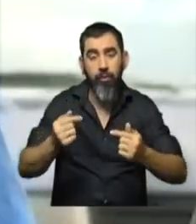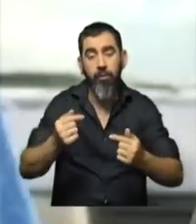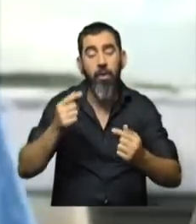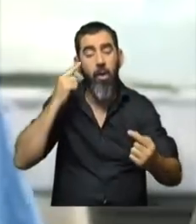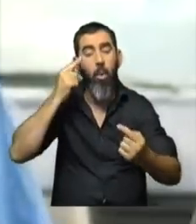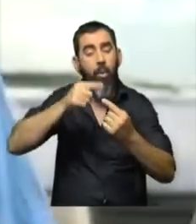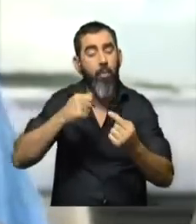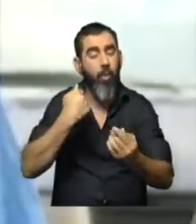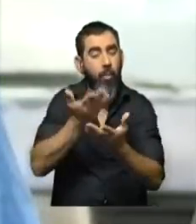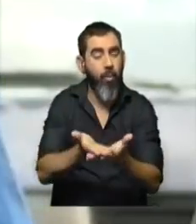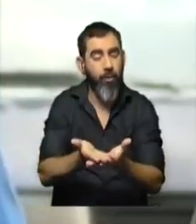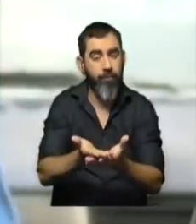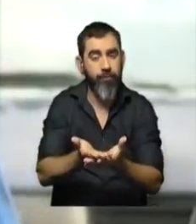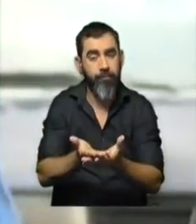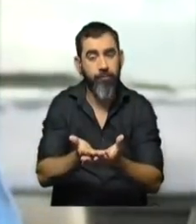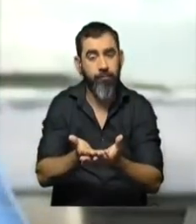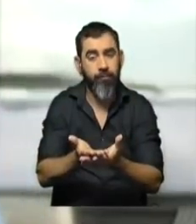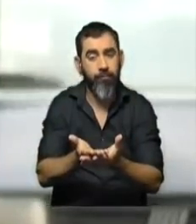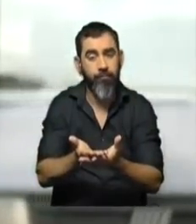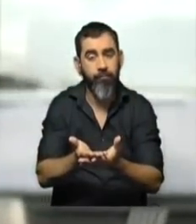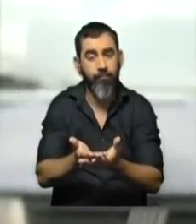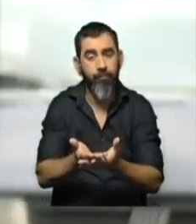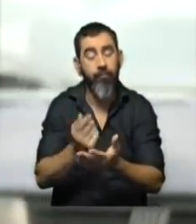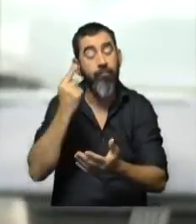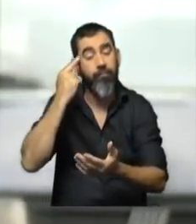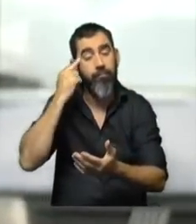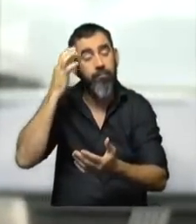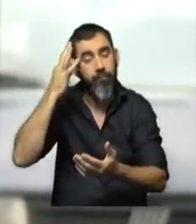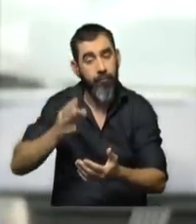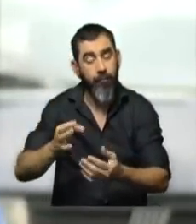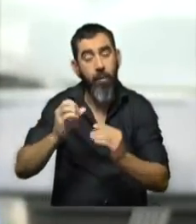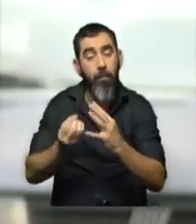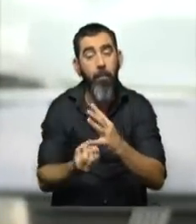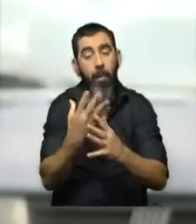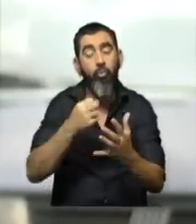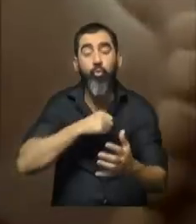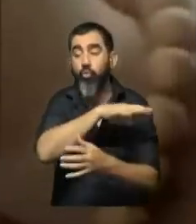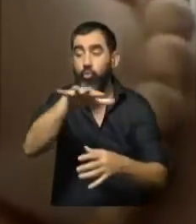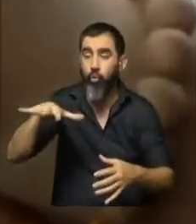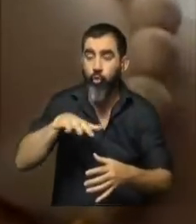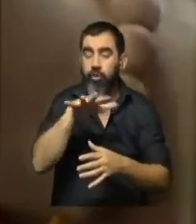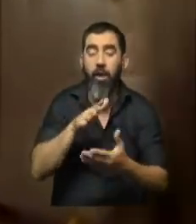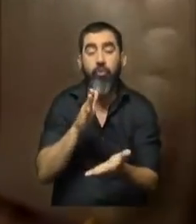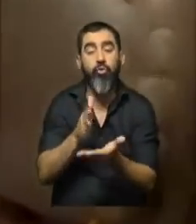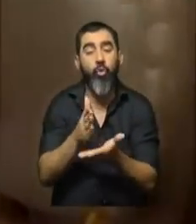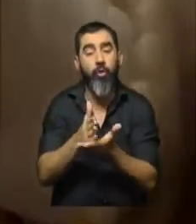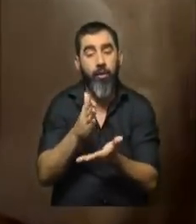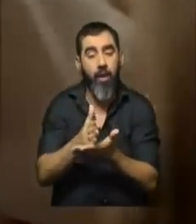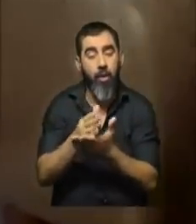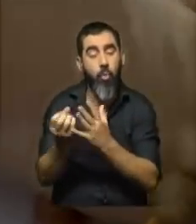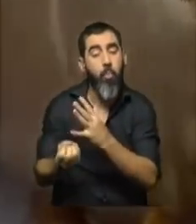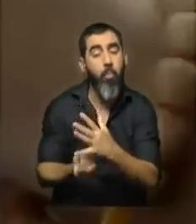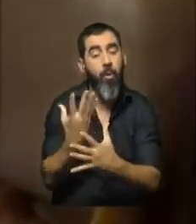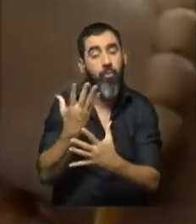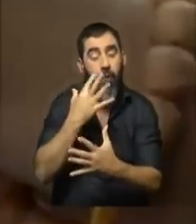espíritu del planteo es nosotros pensamos que tiene que haber un Mercosur social, un Mercosur más solidario, un Mercosur donde